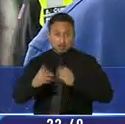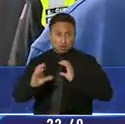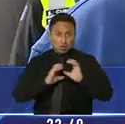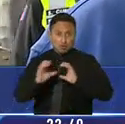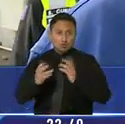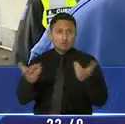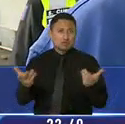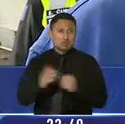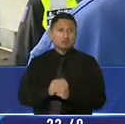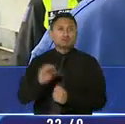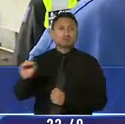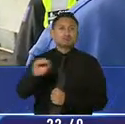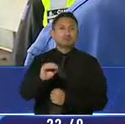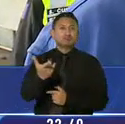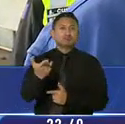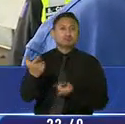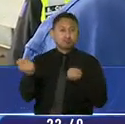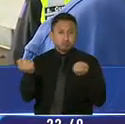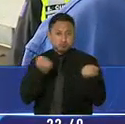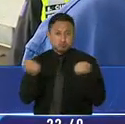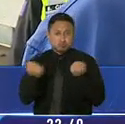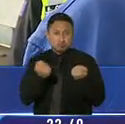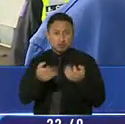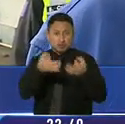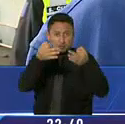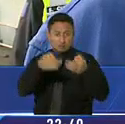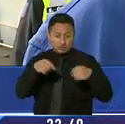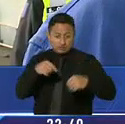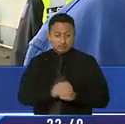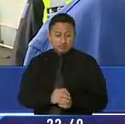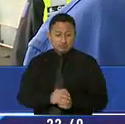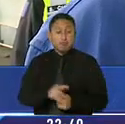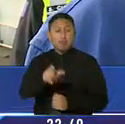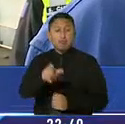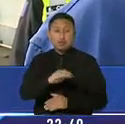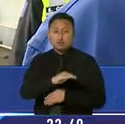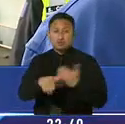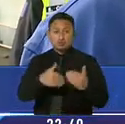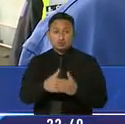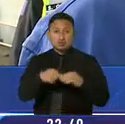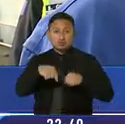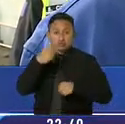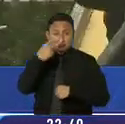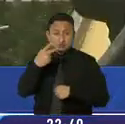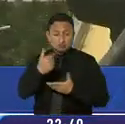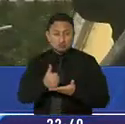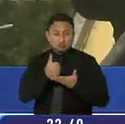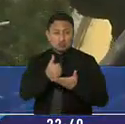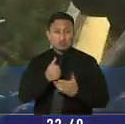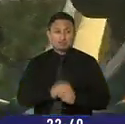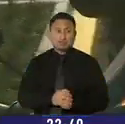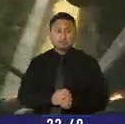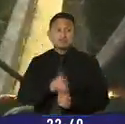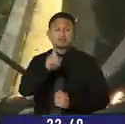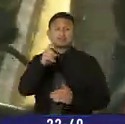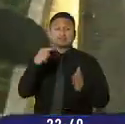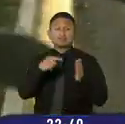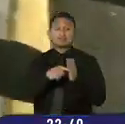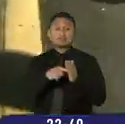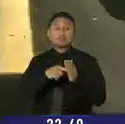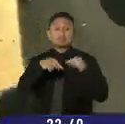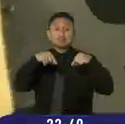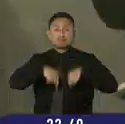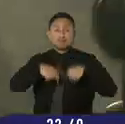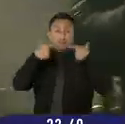de los operativos que estamos cumpliendo a fin de que toda la ciudadanía preste la colaboración. Serán más de 1,000 uniformados que monitorearán la